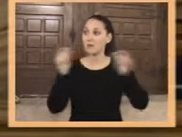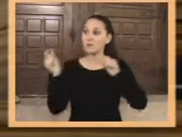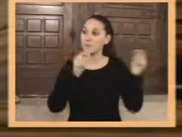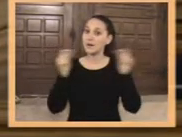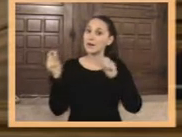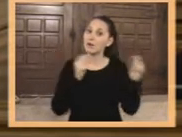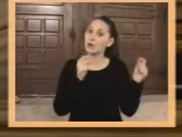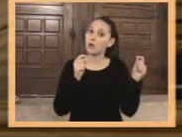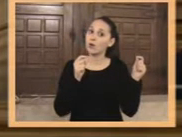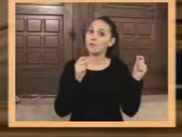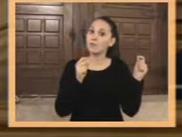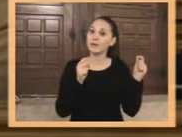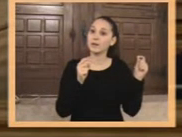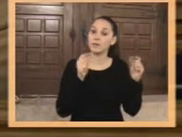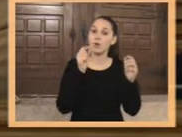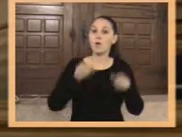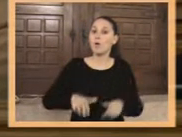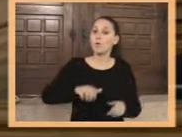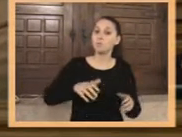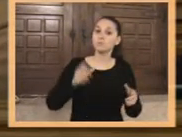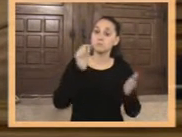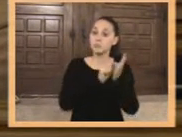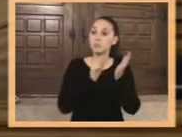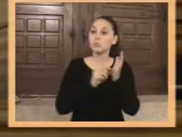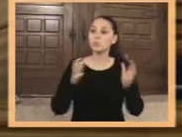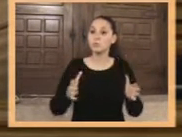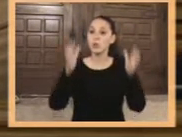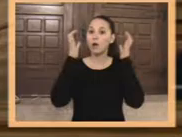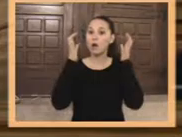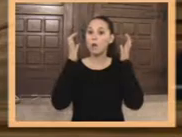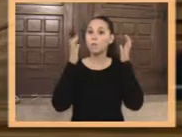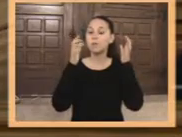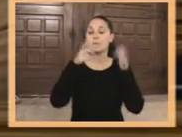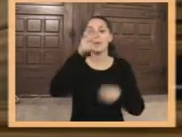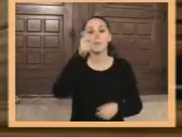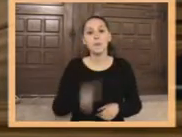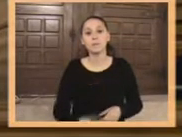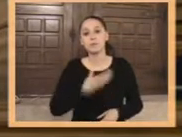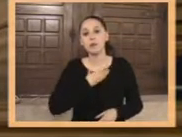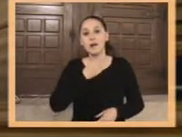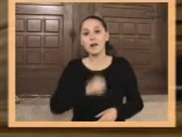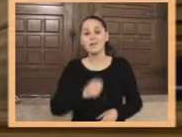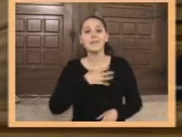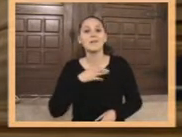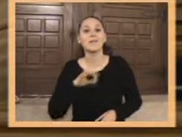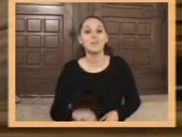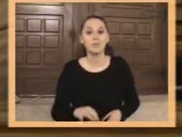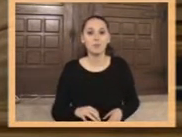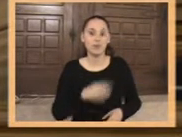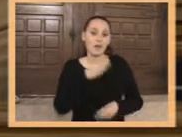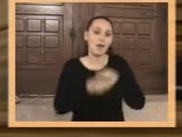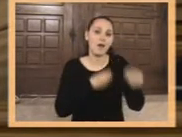alcalde le autorizo a denunciar a la Junta. Pues yo creo que eso no nos beneficia. Entonces, por lo tanto, ya le adelanto que este grupo